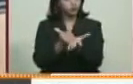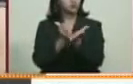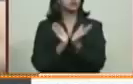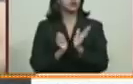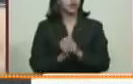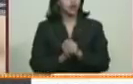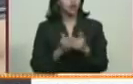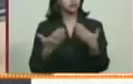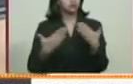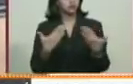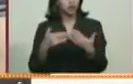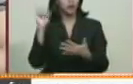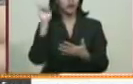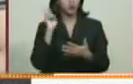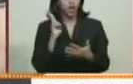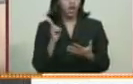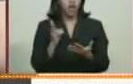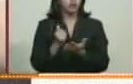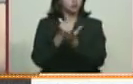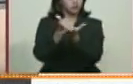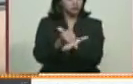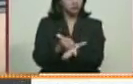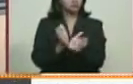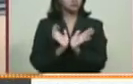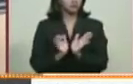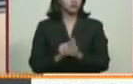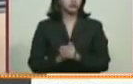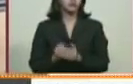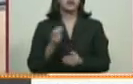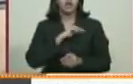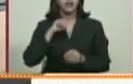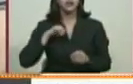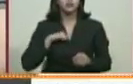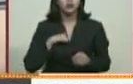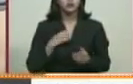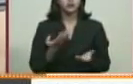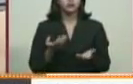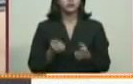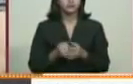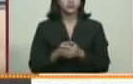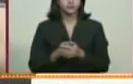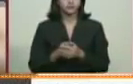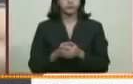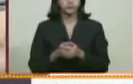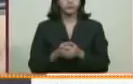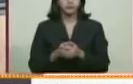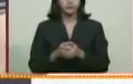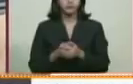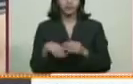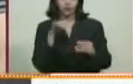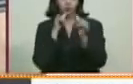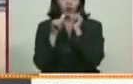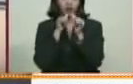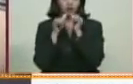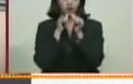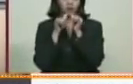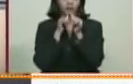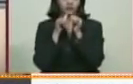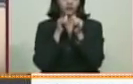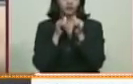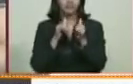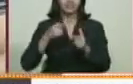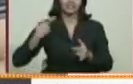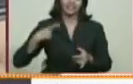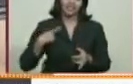Venezuela en relación a este evento. Bueno, nosotros vamos a aportar todas las informaciones que